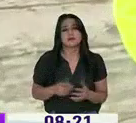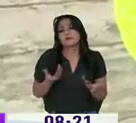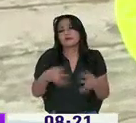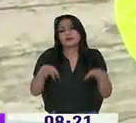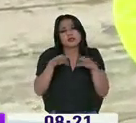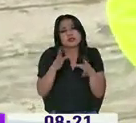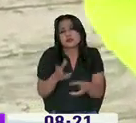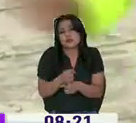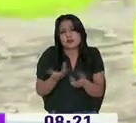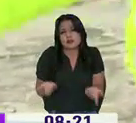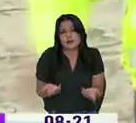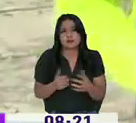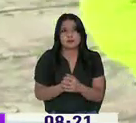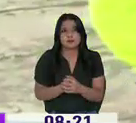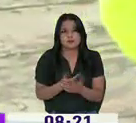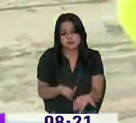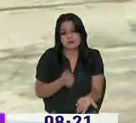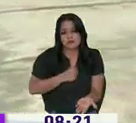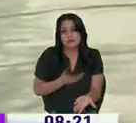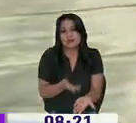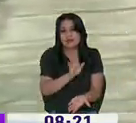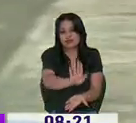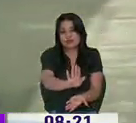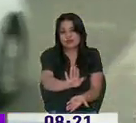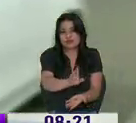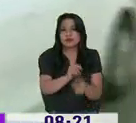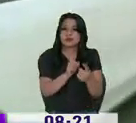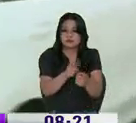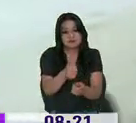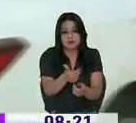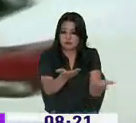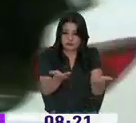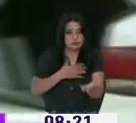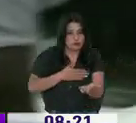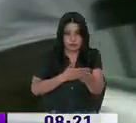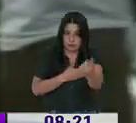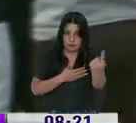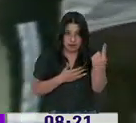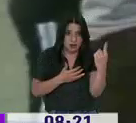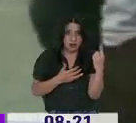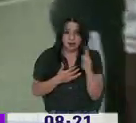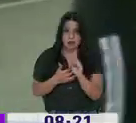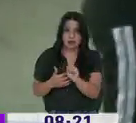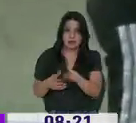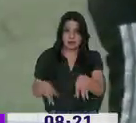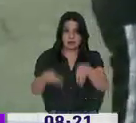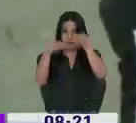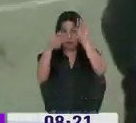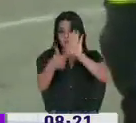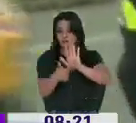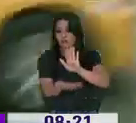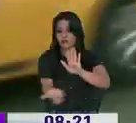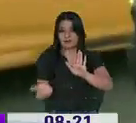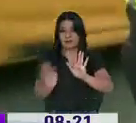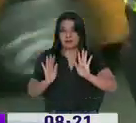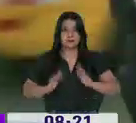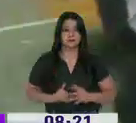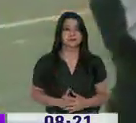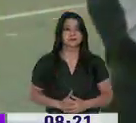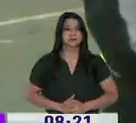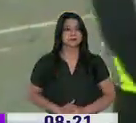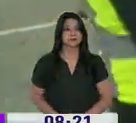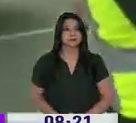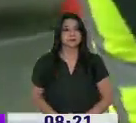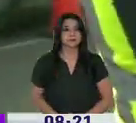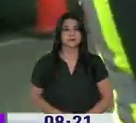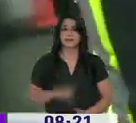definitivamente, nosotros es propiedad privada y ellos tienen que, por favor, bajarse de su vehículo e indicar los implementos. ¿Y